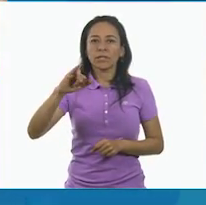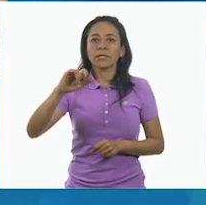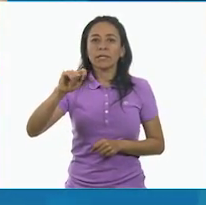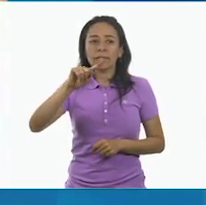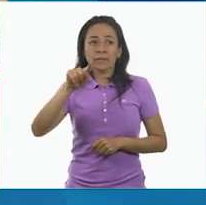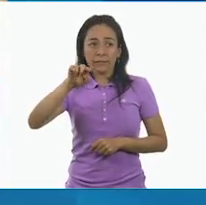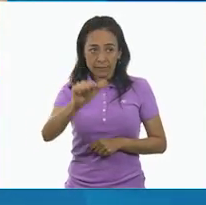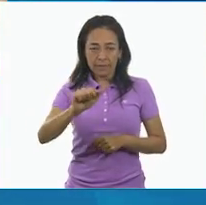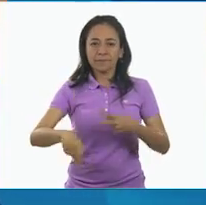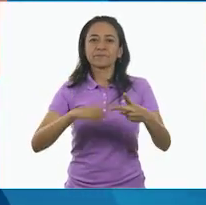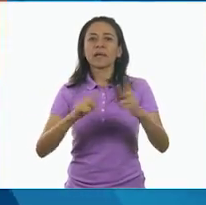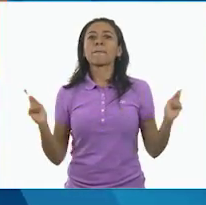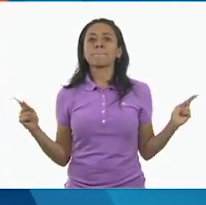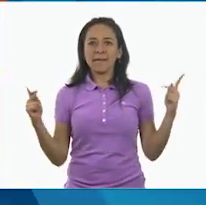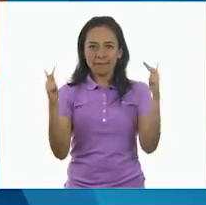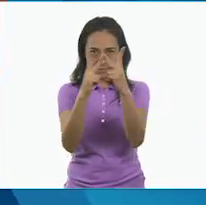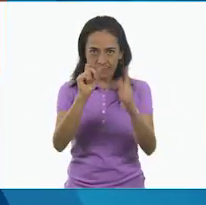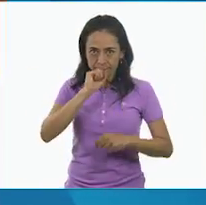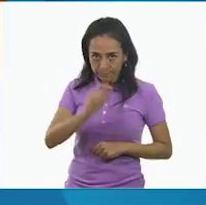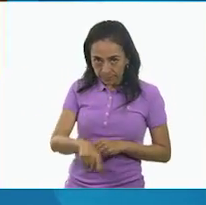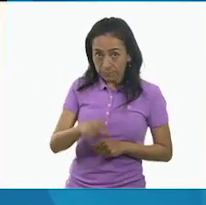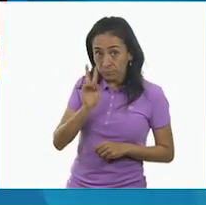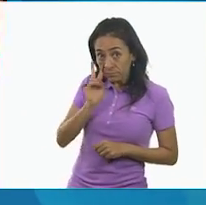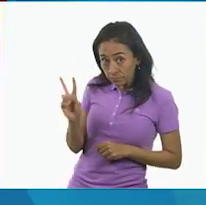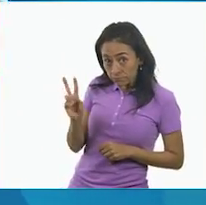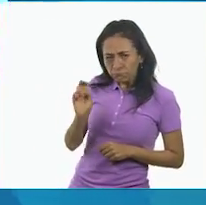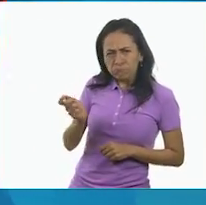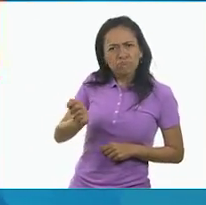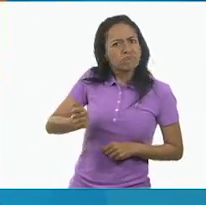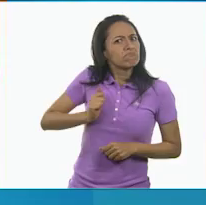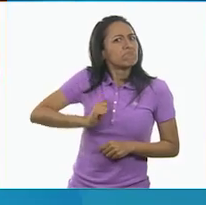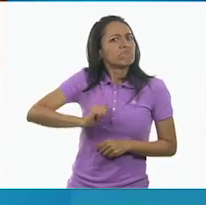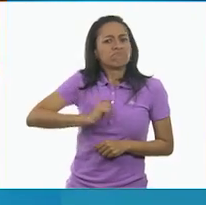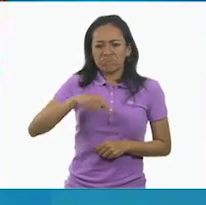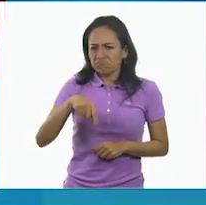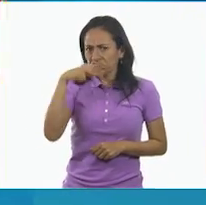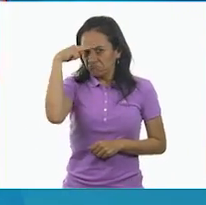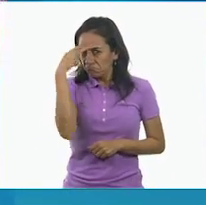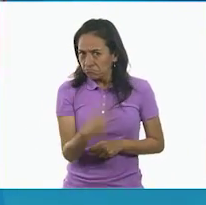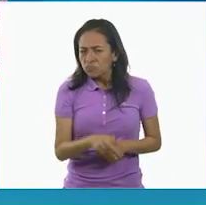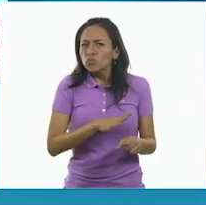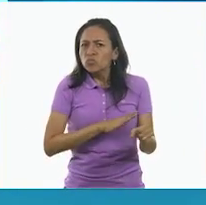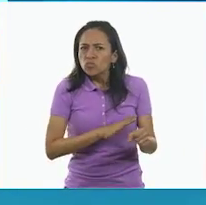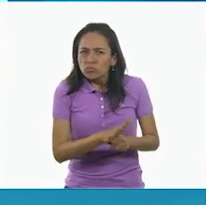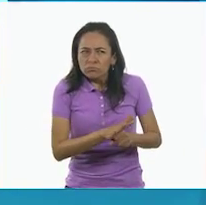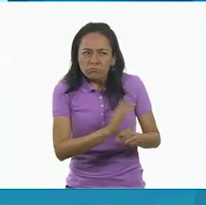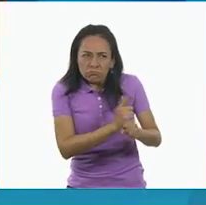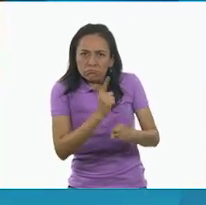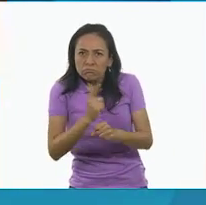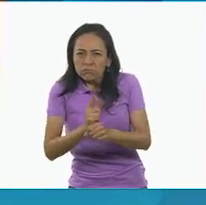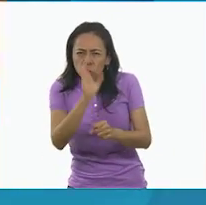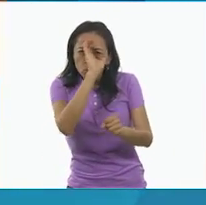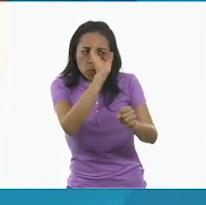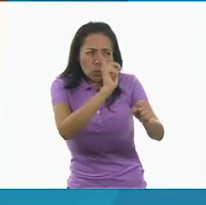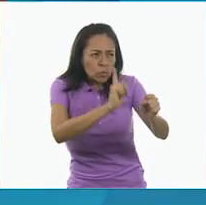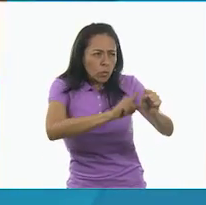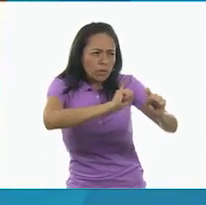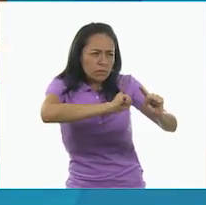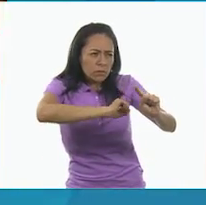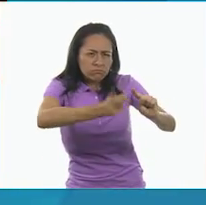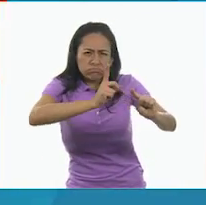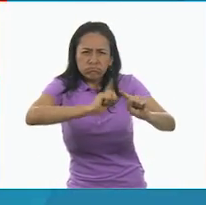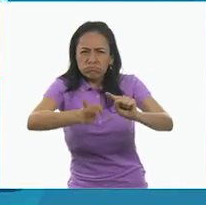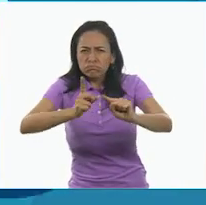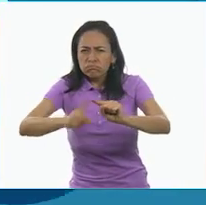Palenque. Como puedes observar, el México antiguo se conformó por diversas culturas que se asentaron en distintas